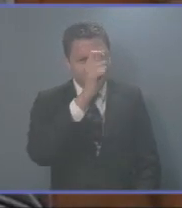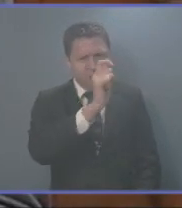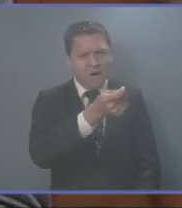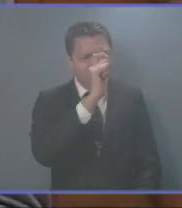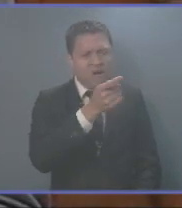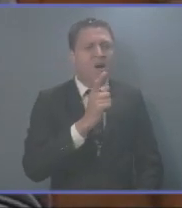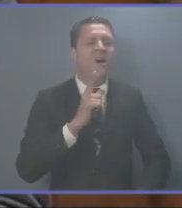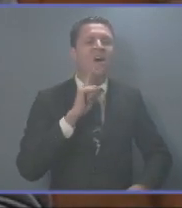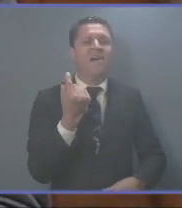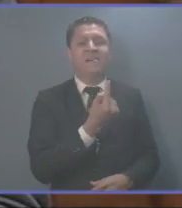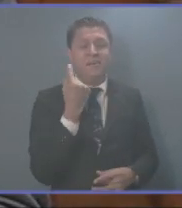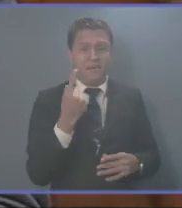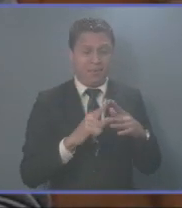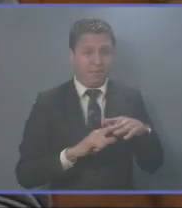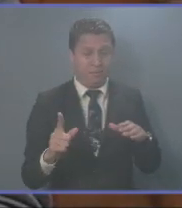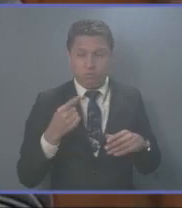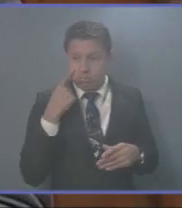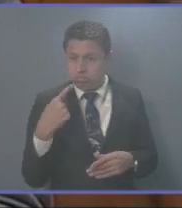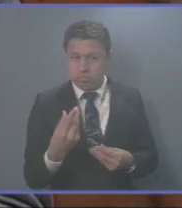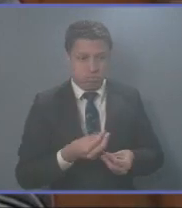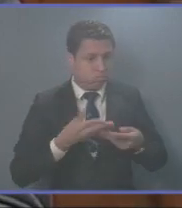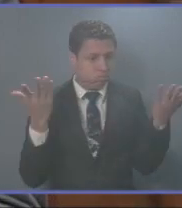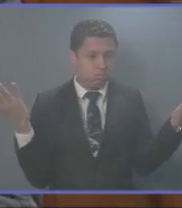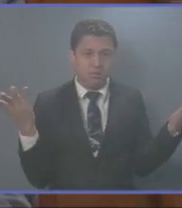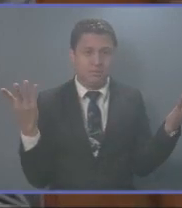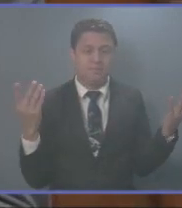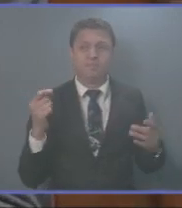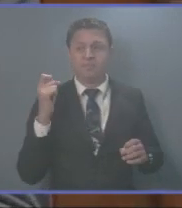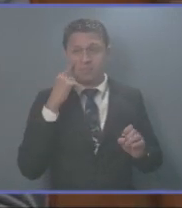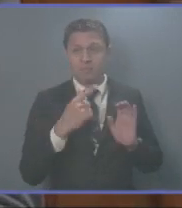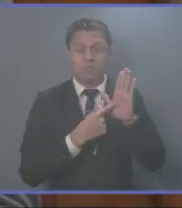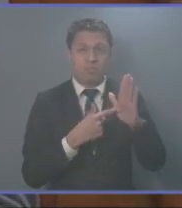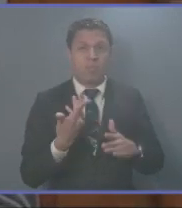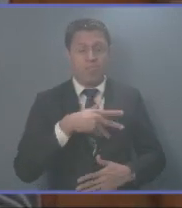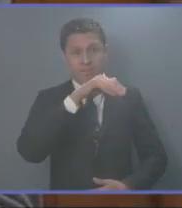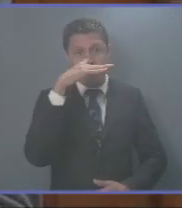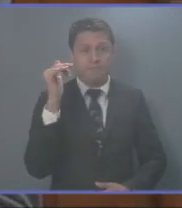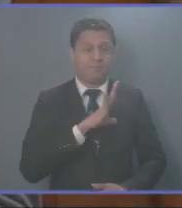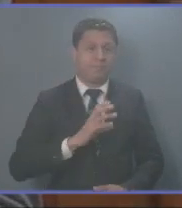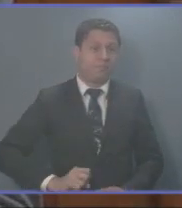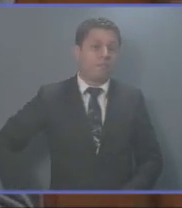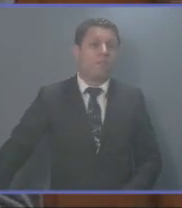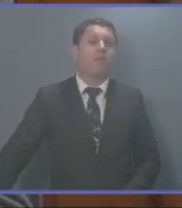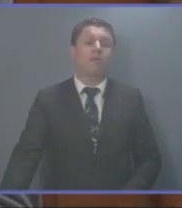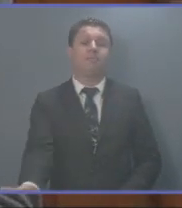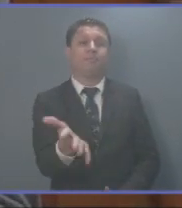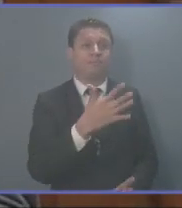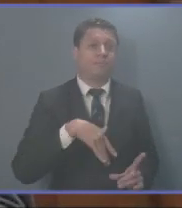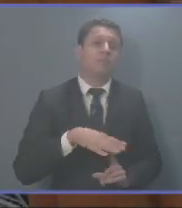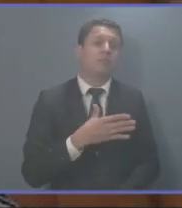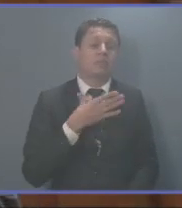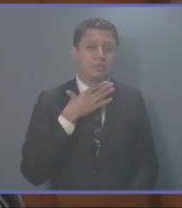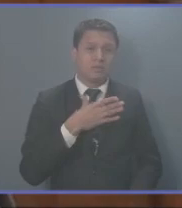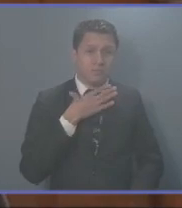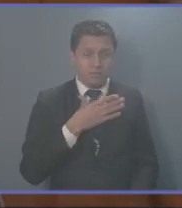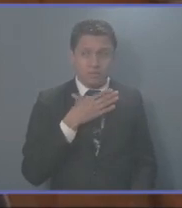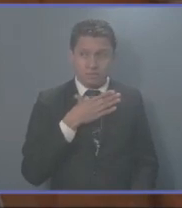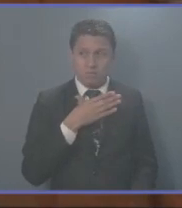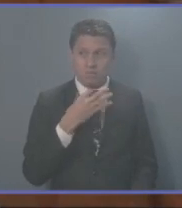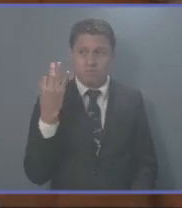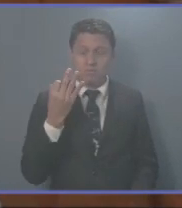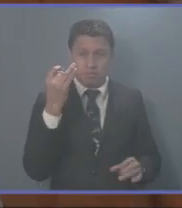de personas desaparecidas, quedando en evidencia que nuestro país padece de un fenómeno social que necesita